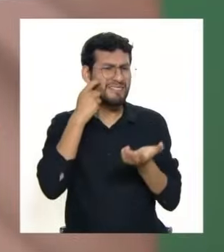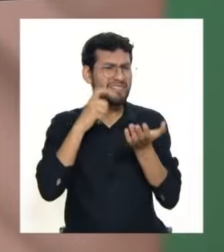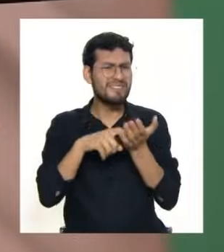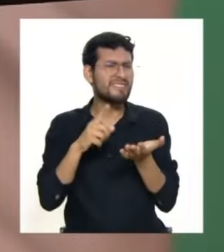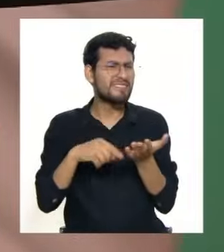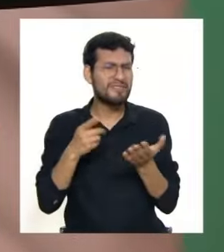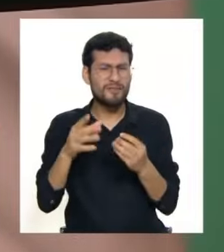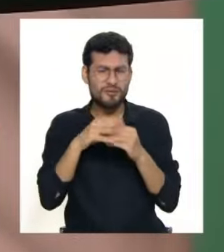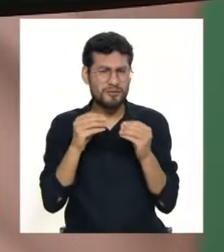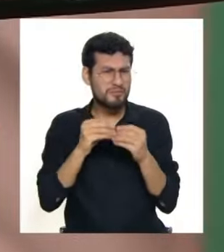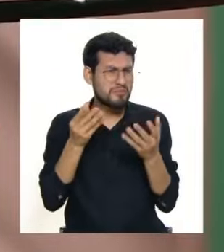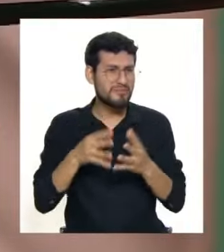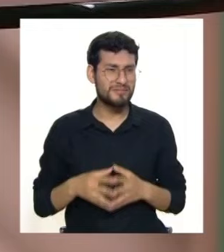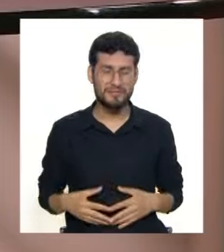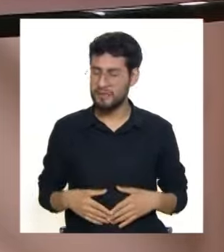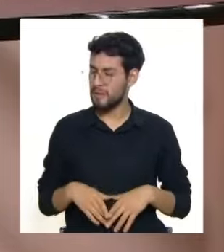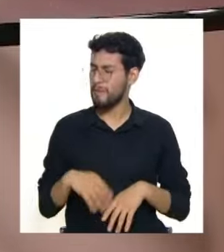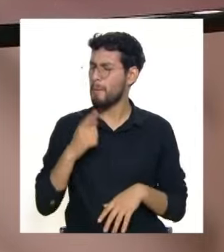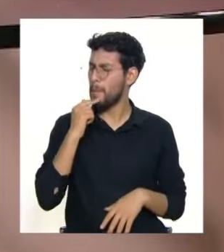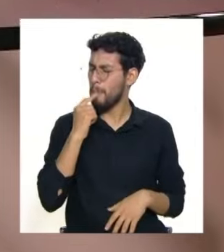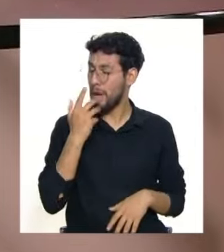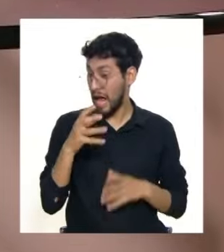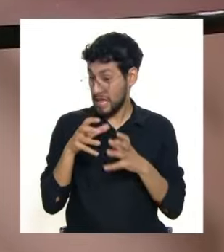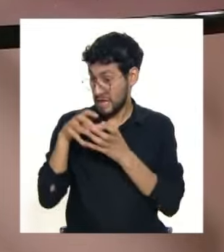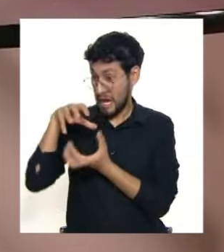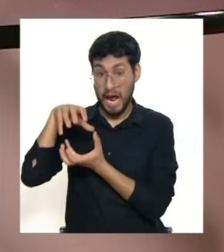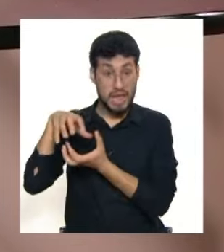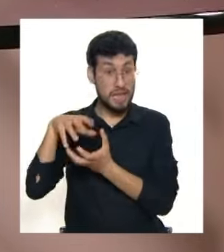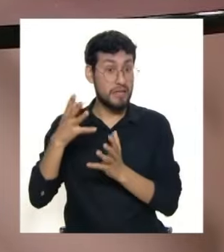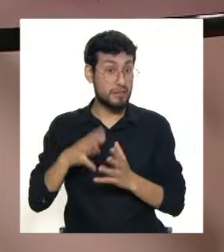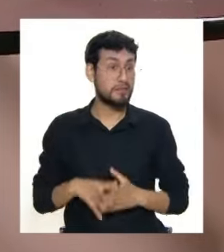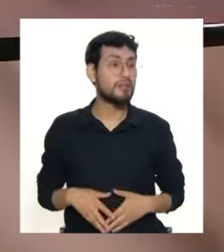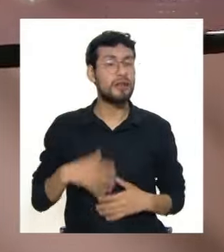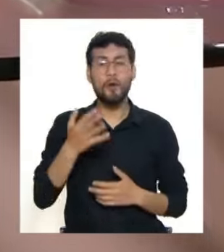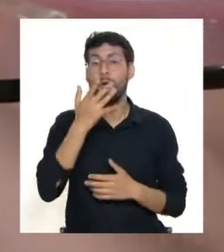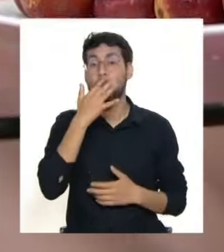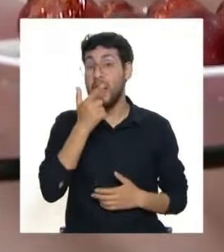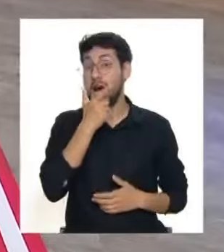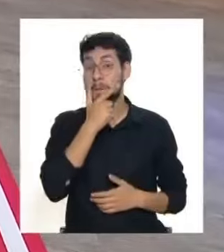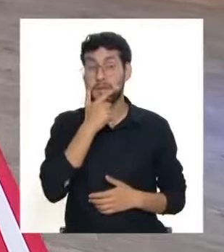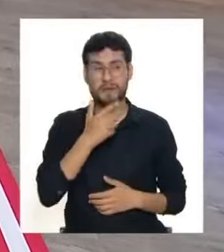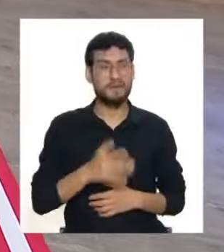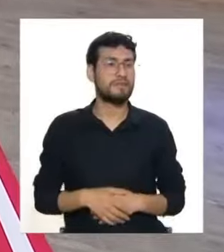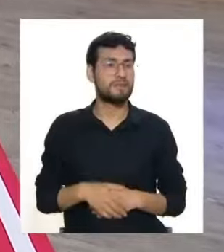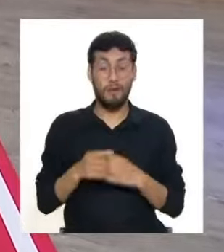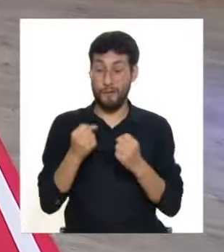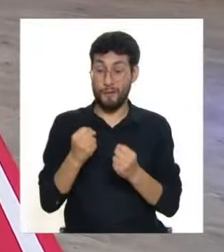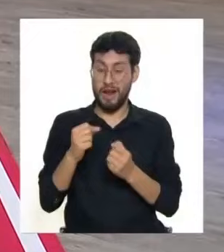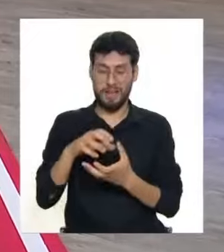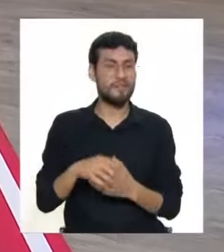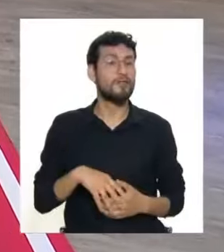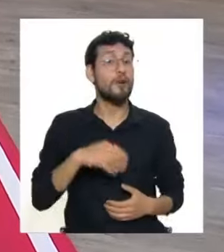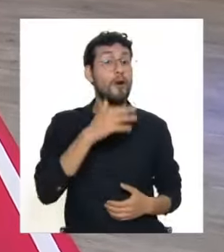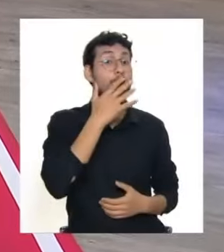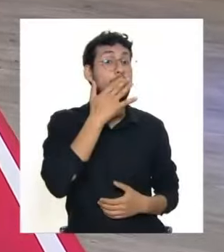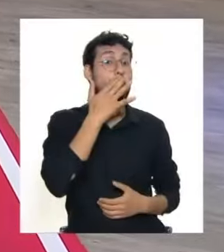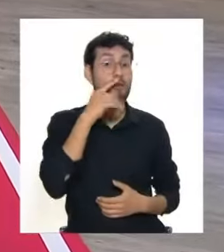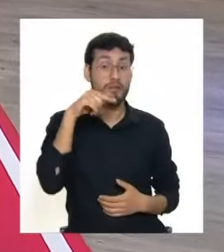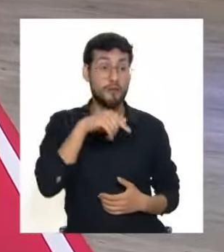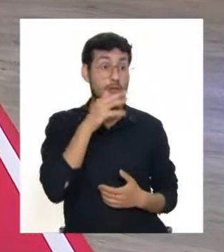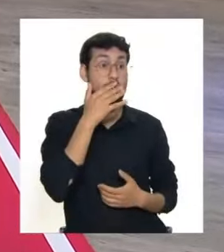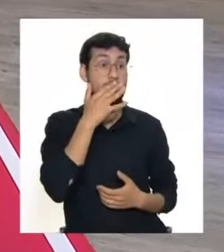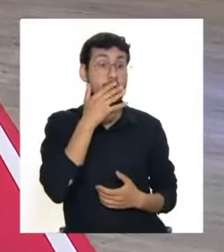fruta? Ustedes díganme. ¿Qué es lo, el tamaño? ¿Ya? El tamaño. El color amarillito que es súper fuerte. El color. Este